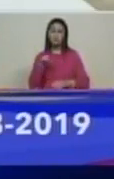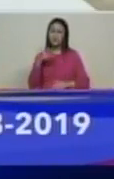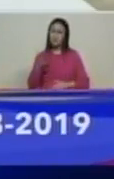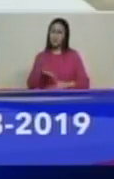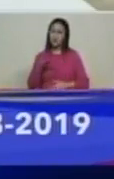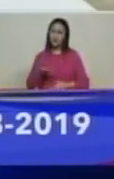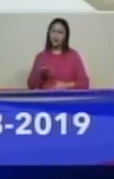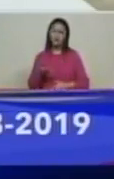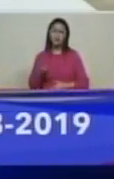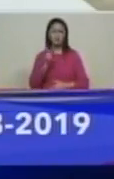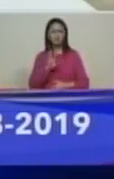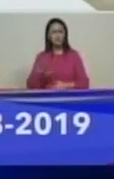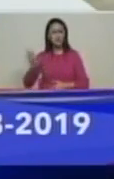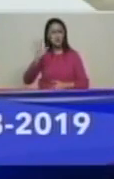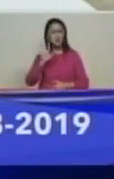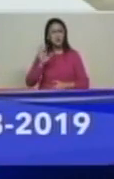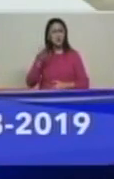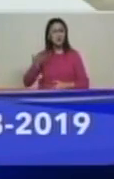un país.